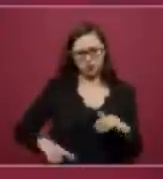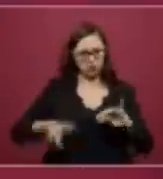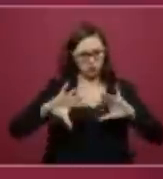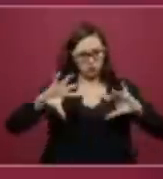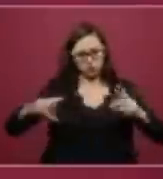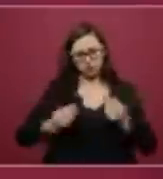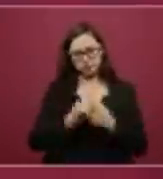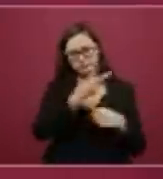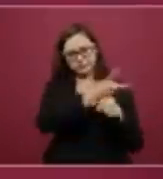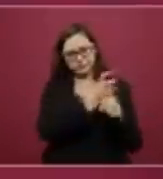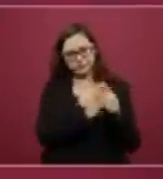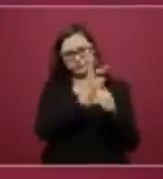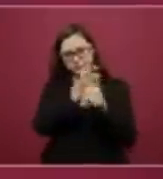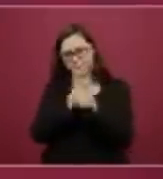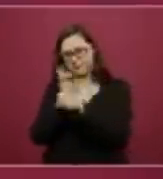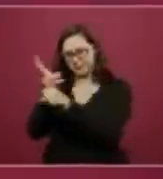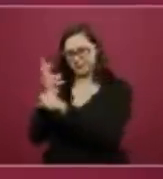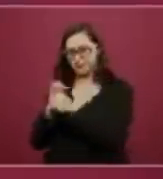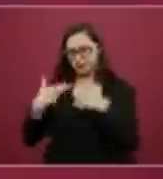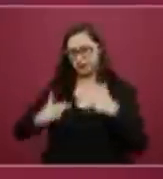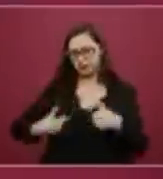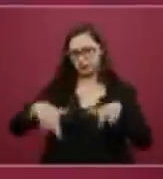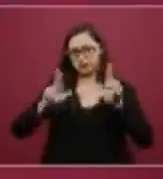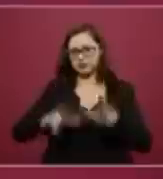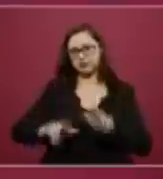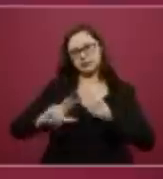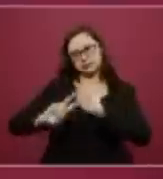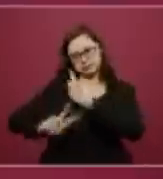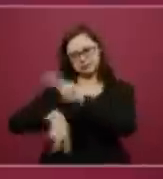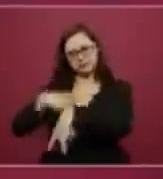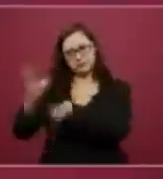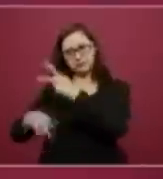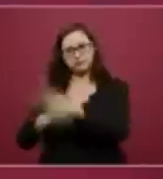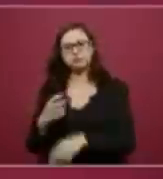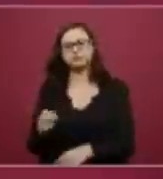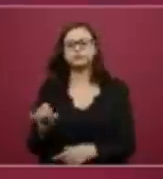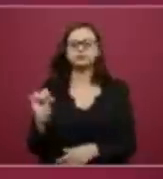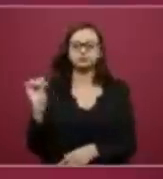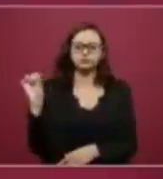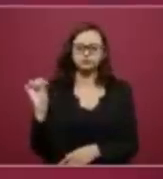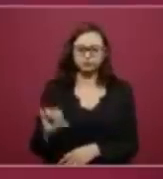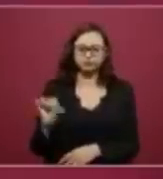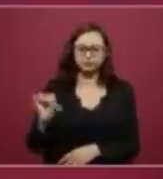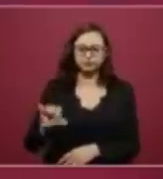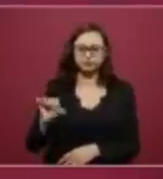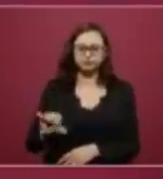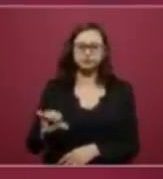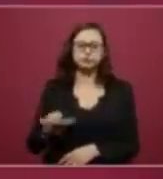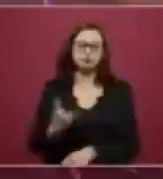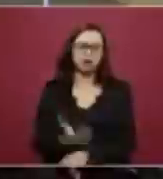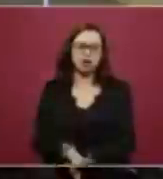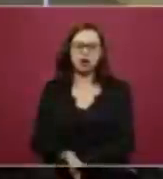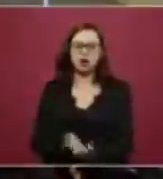y el día de hoy, por la mañana, aquí nos acompañan